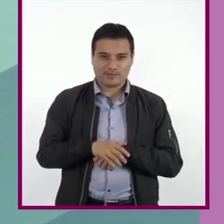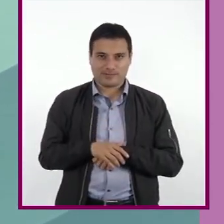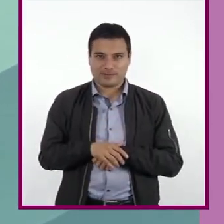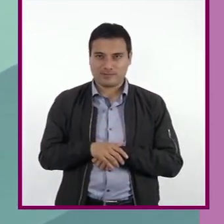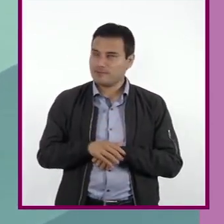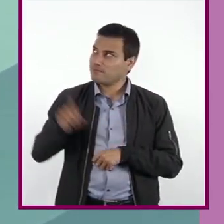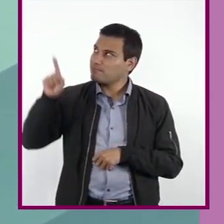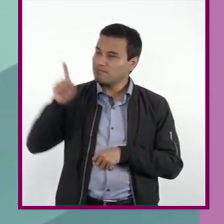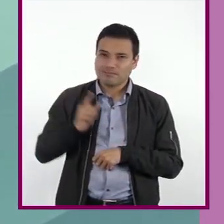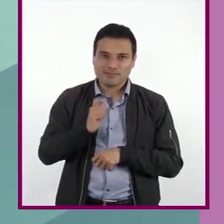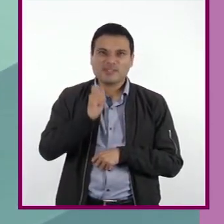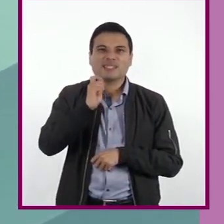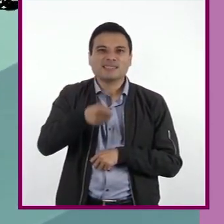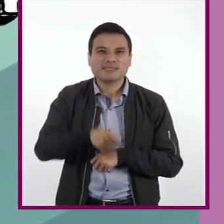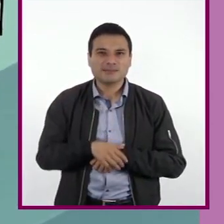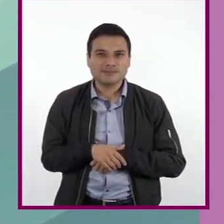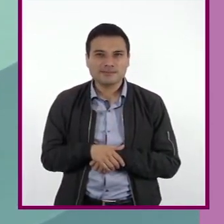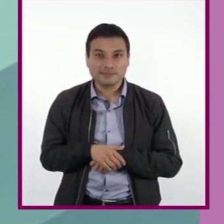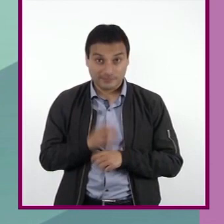identificaron qué concepto es?